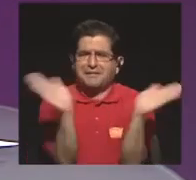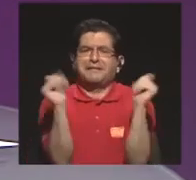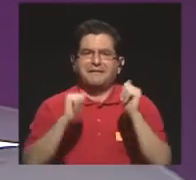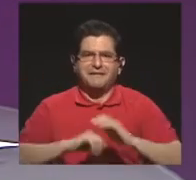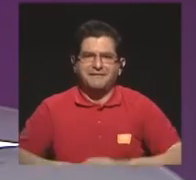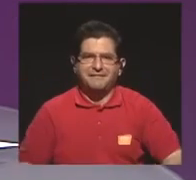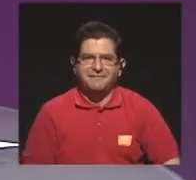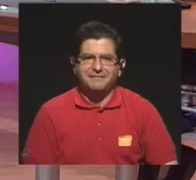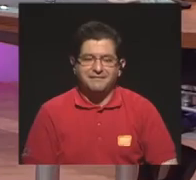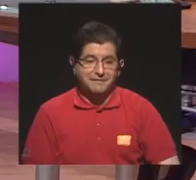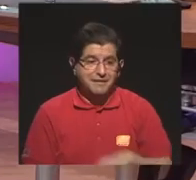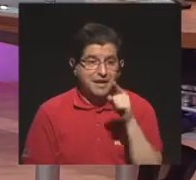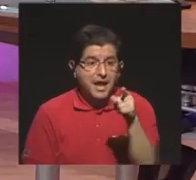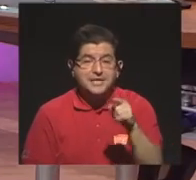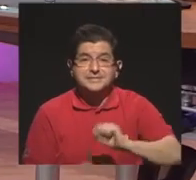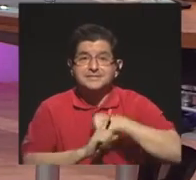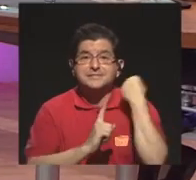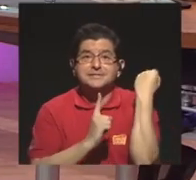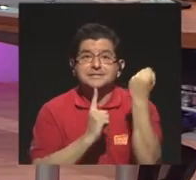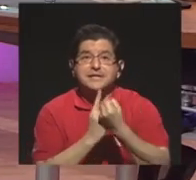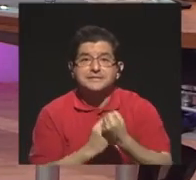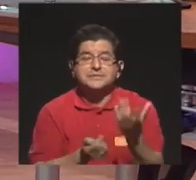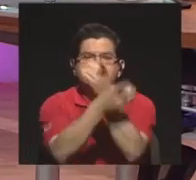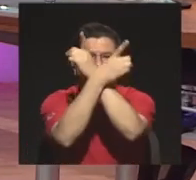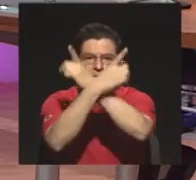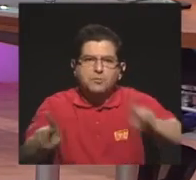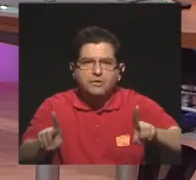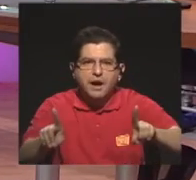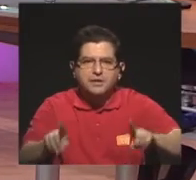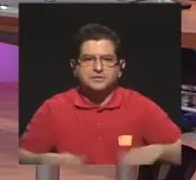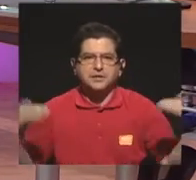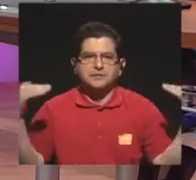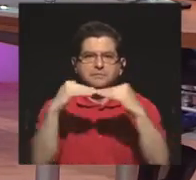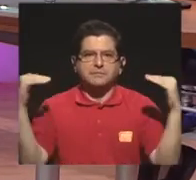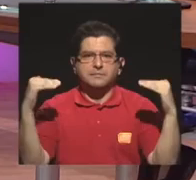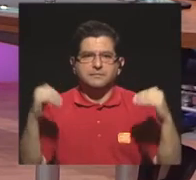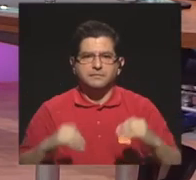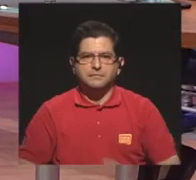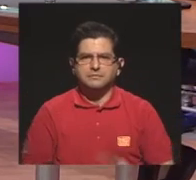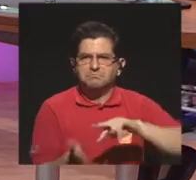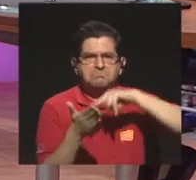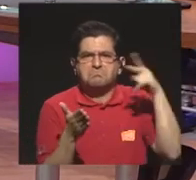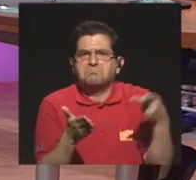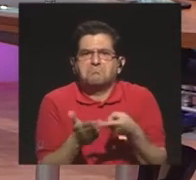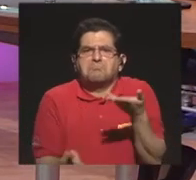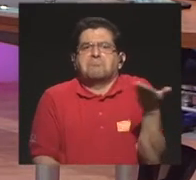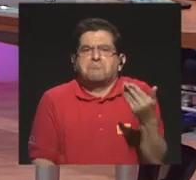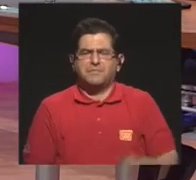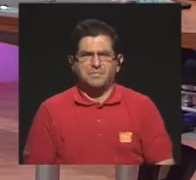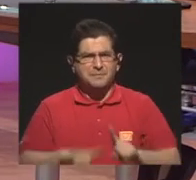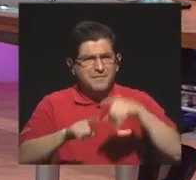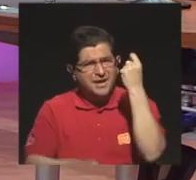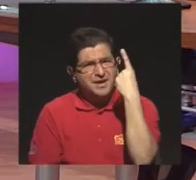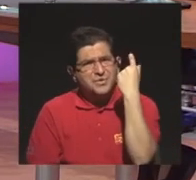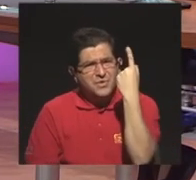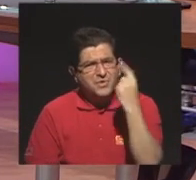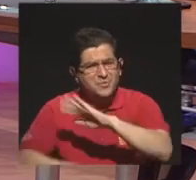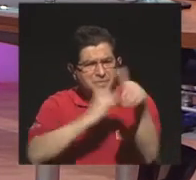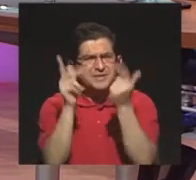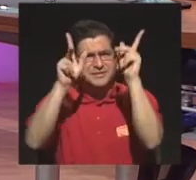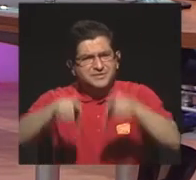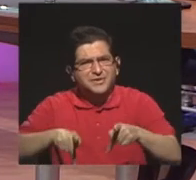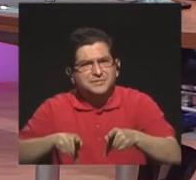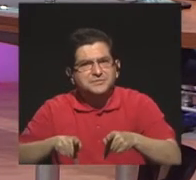generales? Es que esto es un asunto de democracia paritaria. ¿Qué quiere decir? ¿Pero lo entiende así el común de la